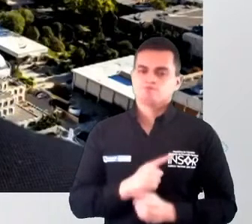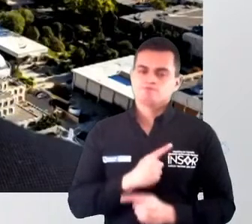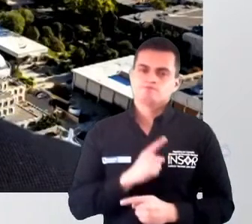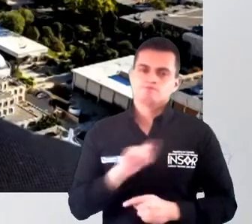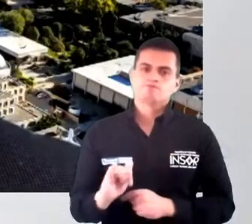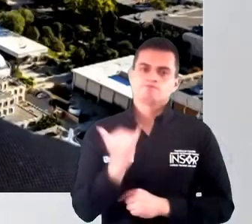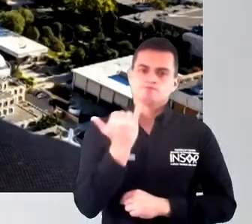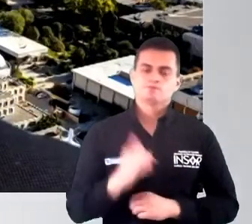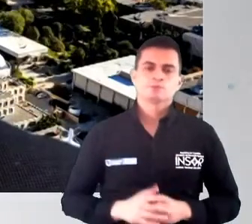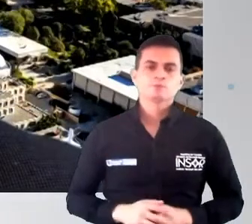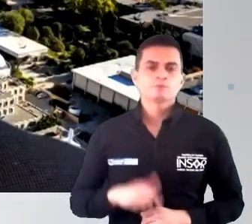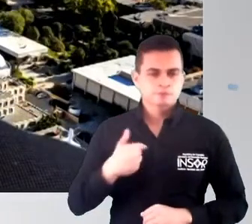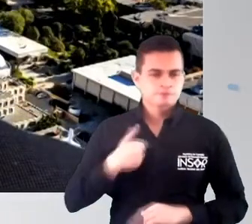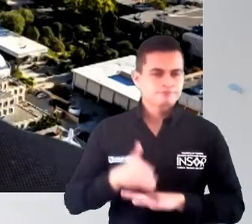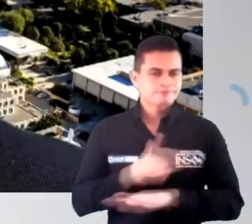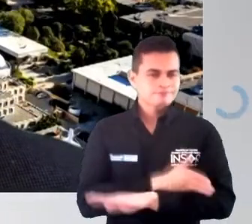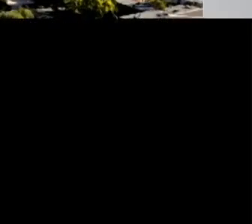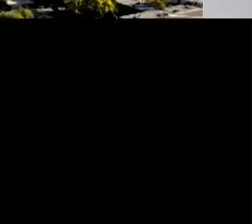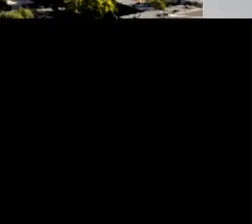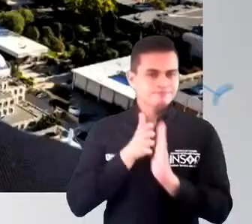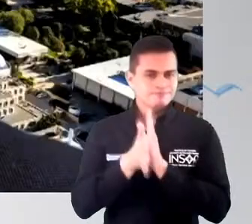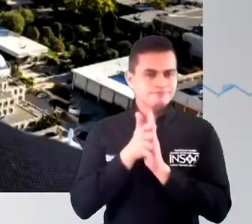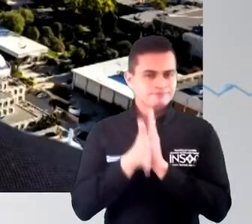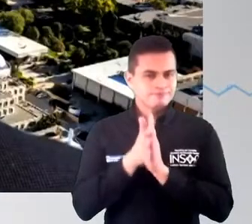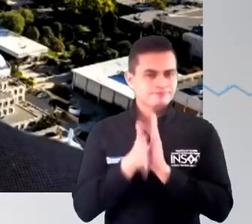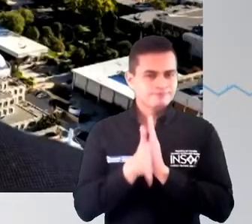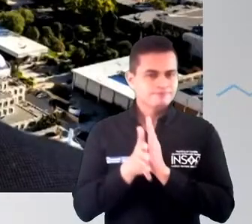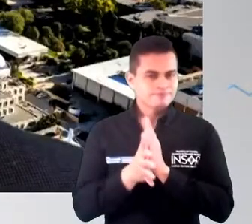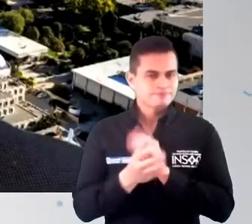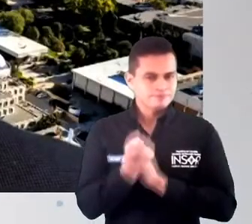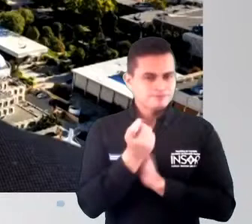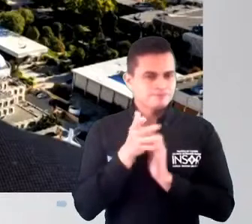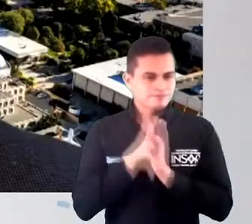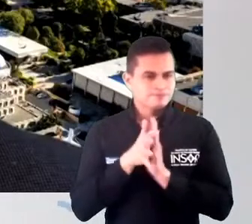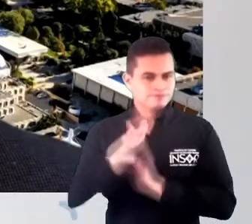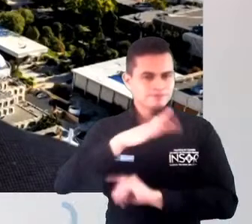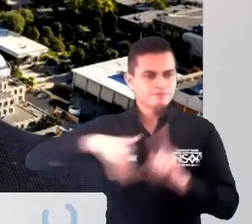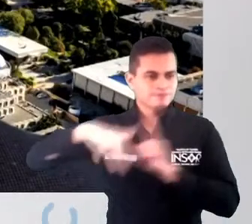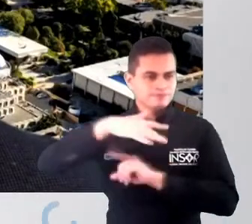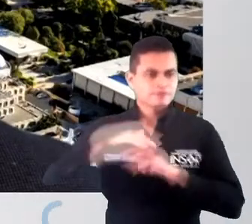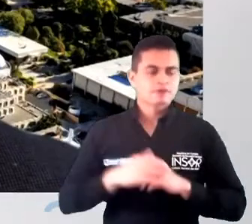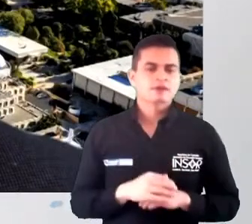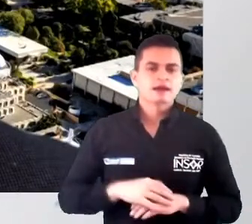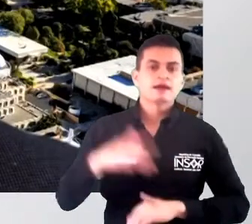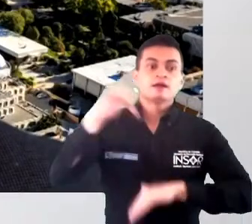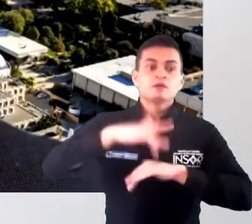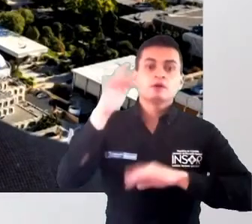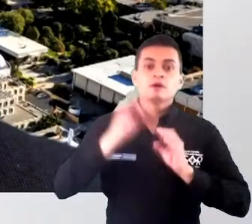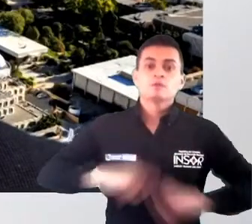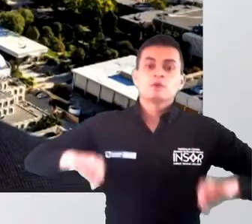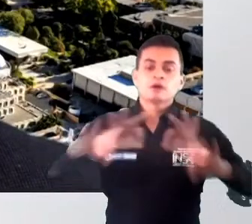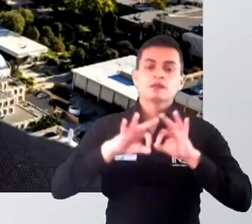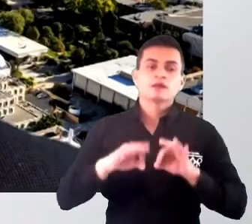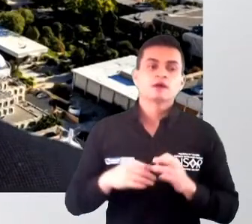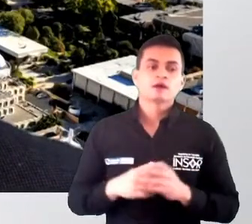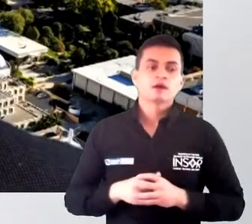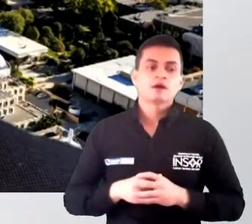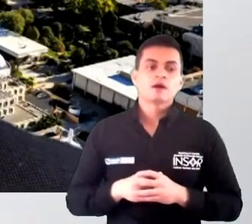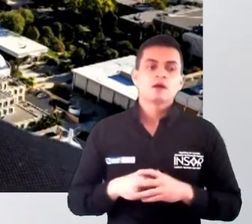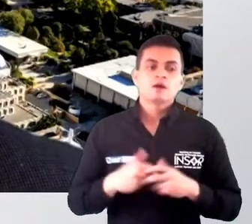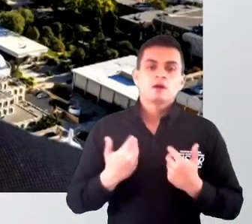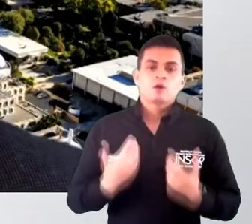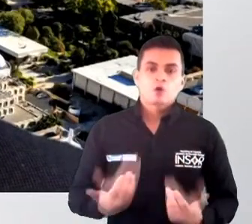Yo mencioné esto un poco anteriormente. Debemos perdonarnos a veces. No creo que podemos esperar